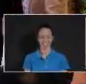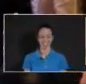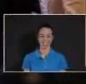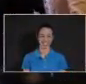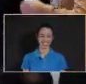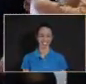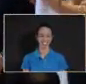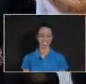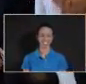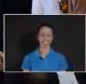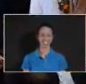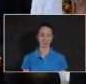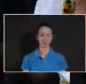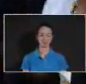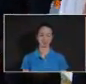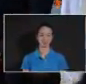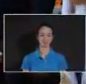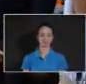Gloria a Dios.